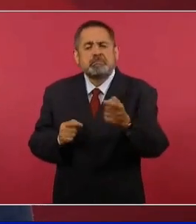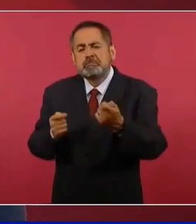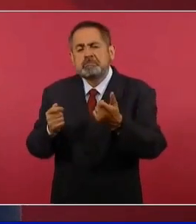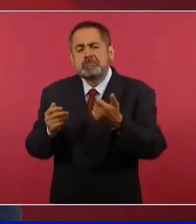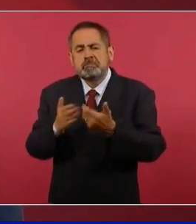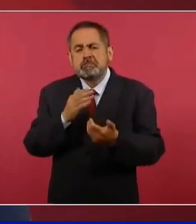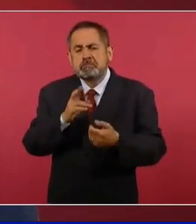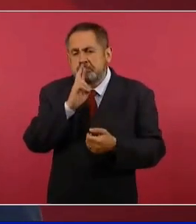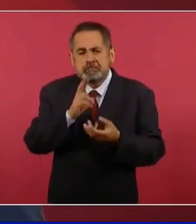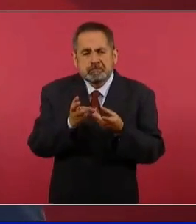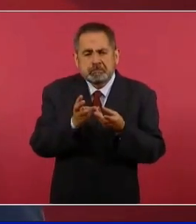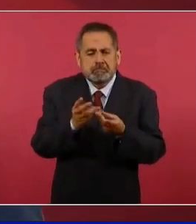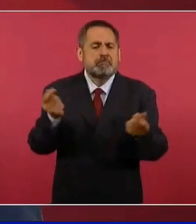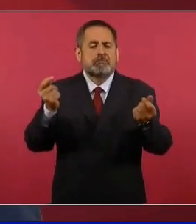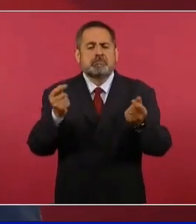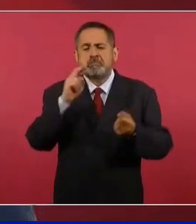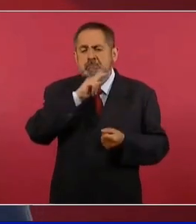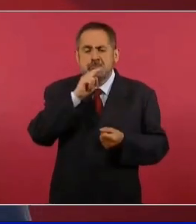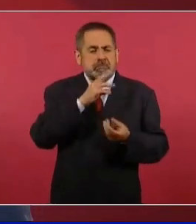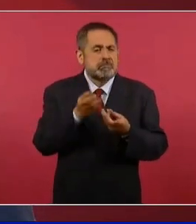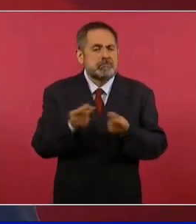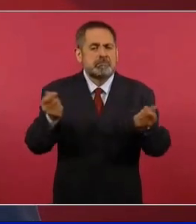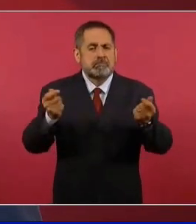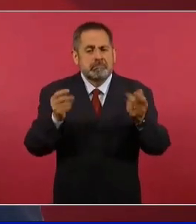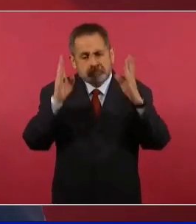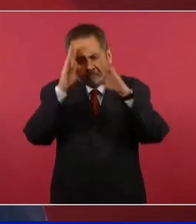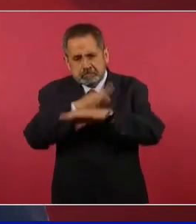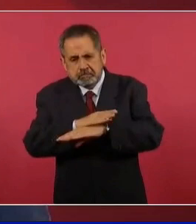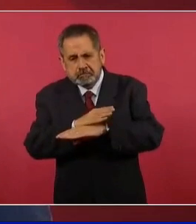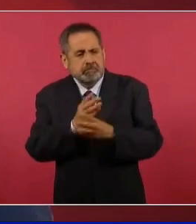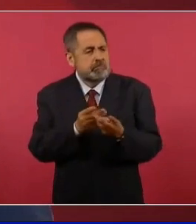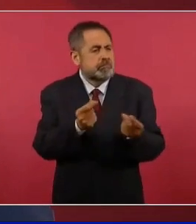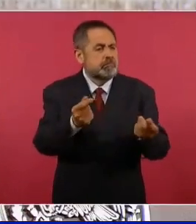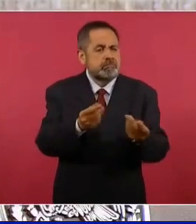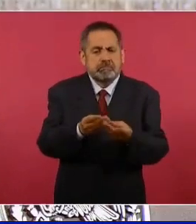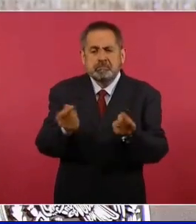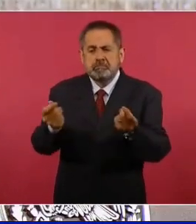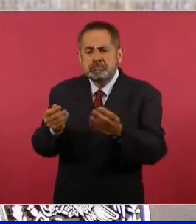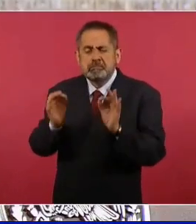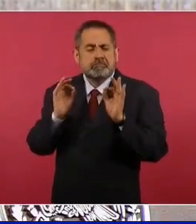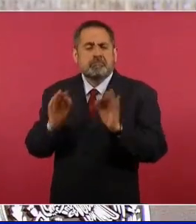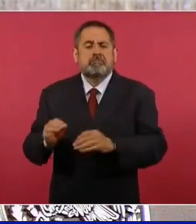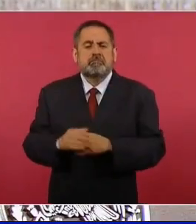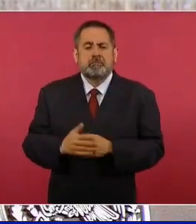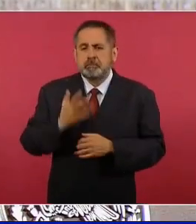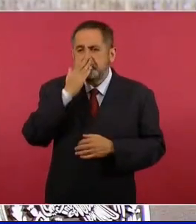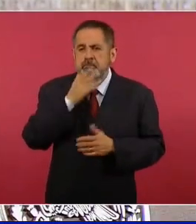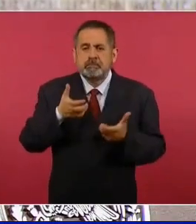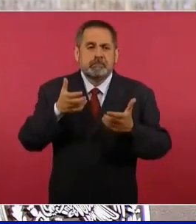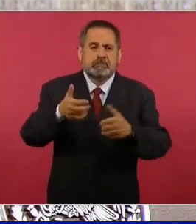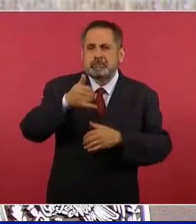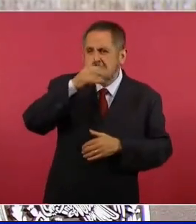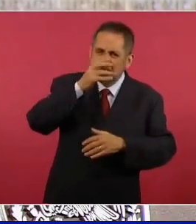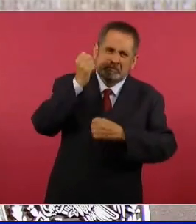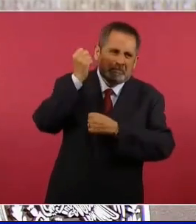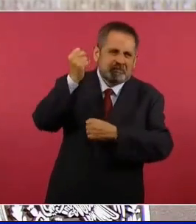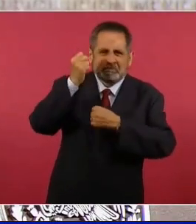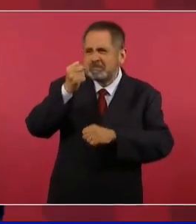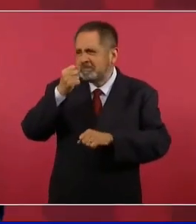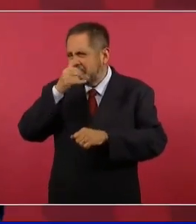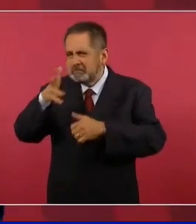se resuelven pronto, hay conciliación. No tenemos protestas en las calles,